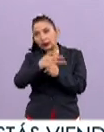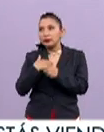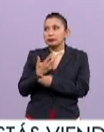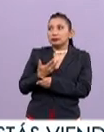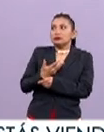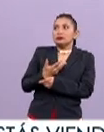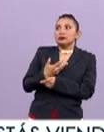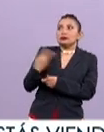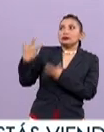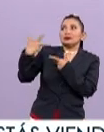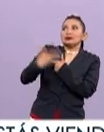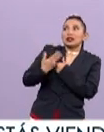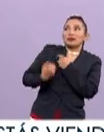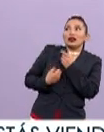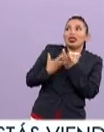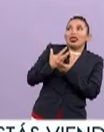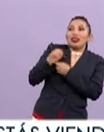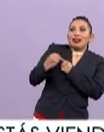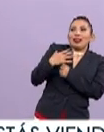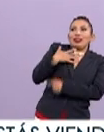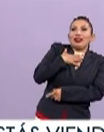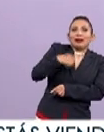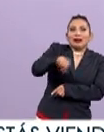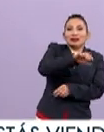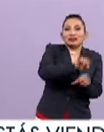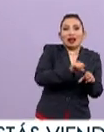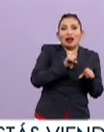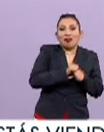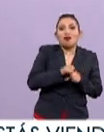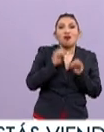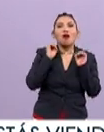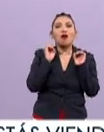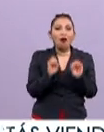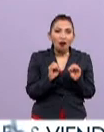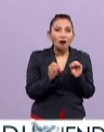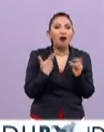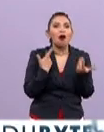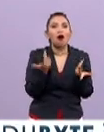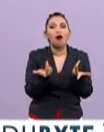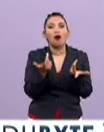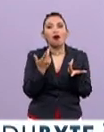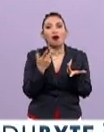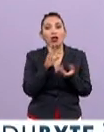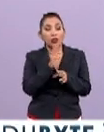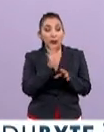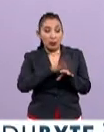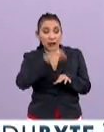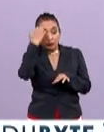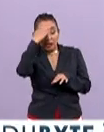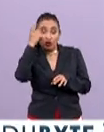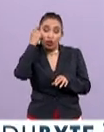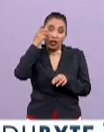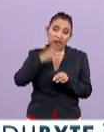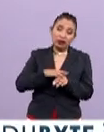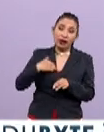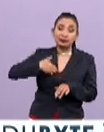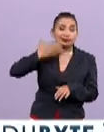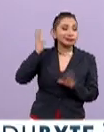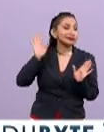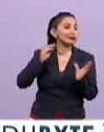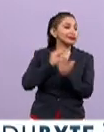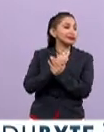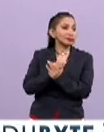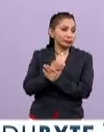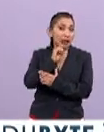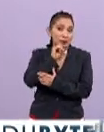altera el medio de, o tu jefe, del salón o tu, de clases, sí, sí, ¿no? O algún, a un par con más experiencia, o al director de la escuela, sí, sí, siempre claro,